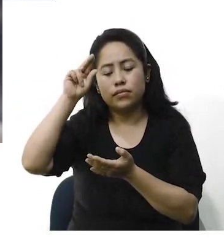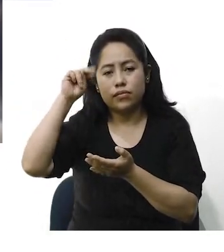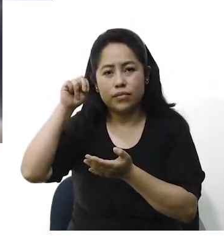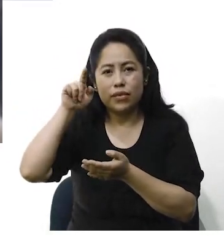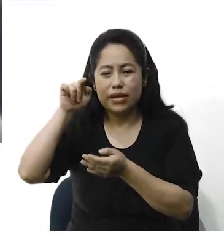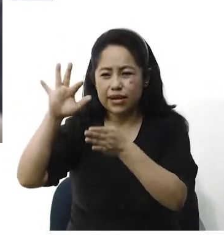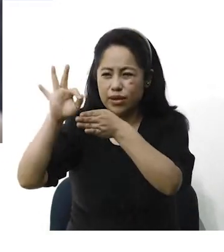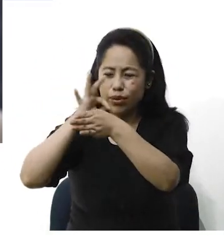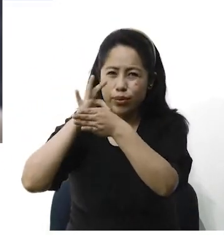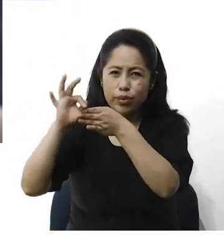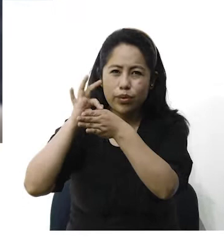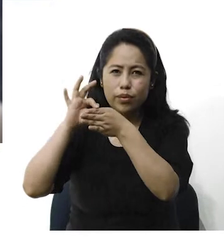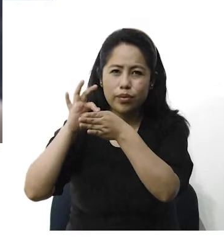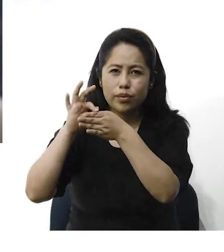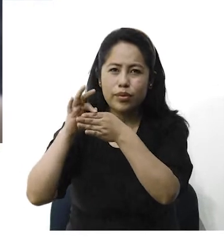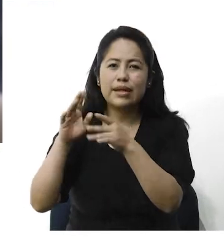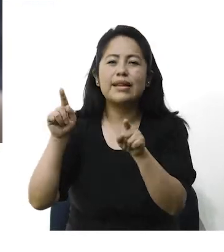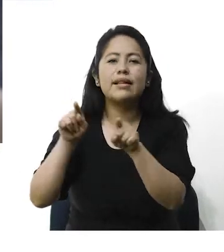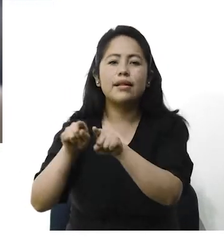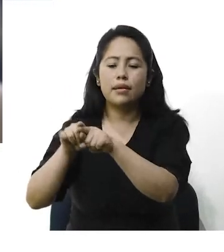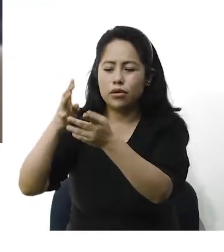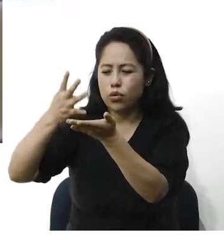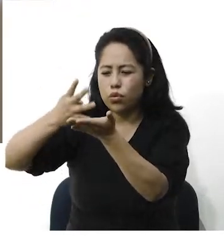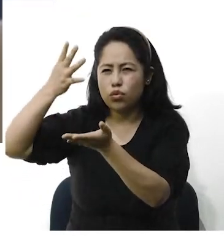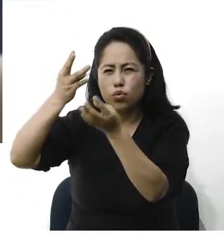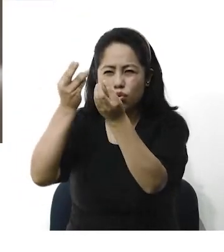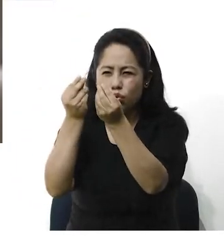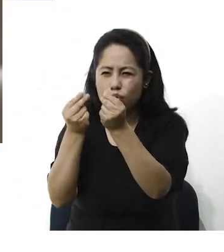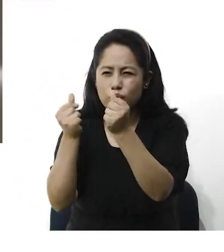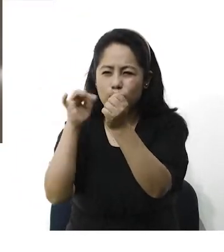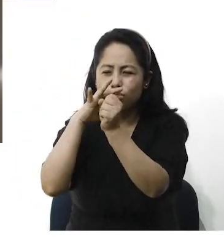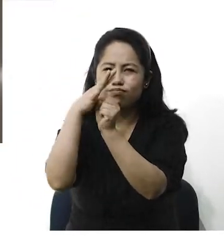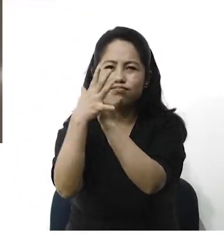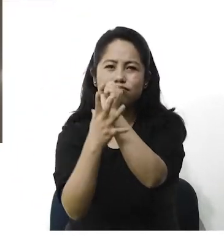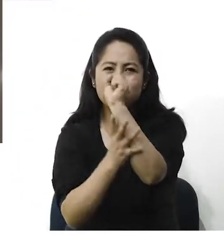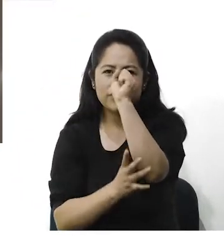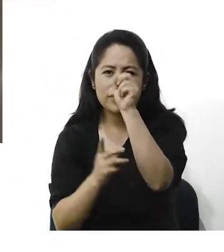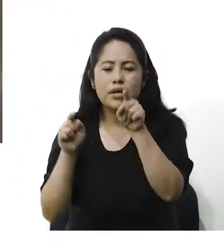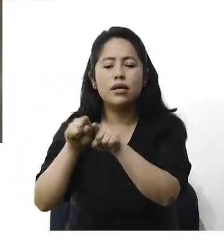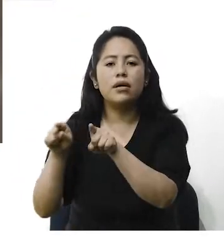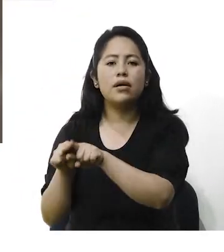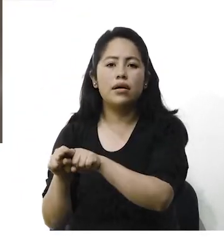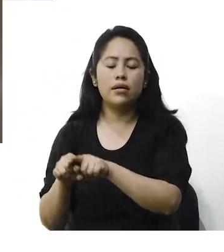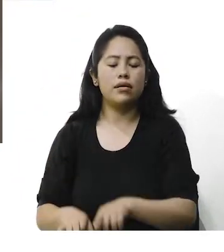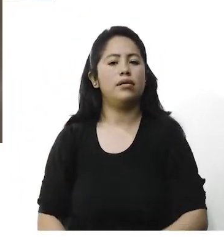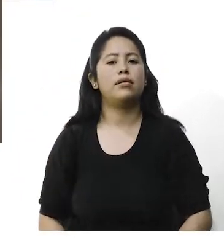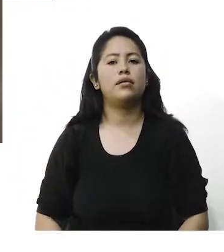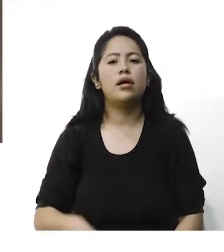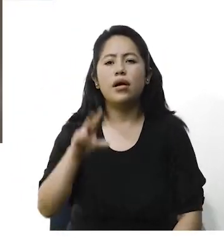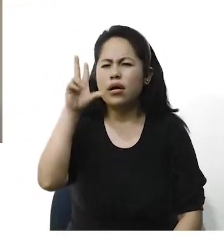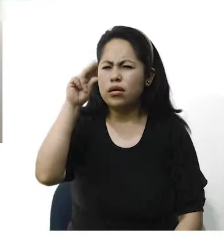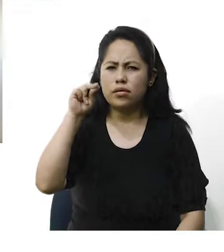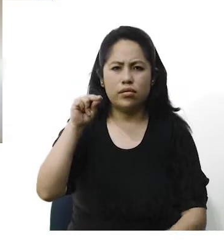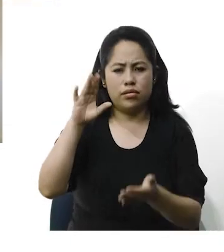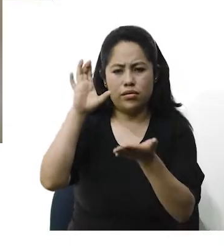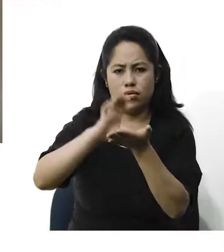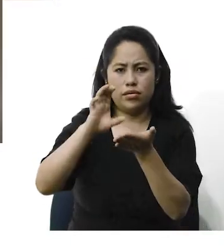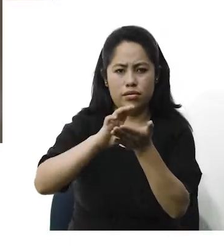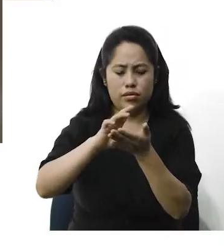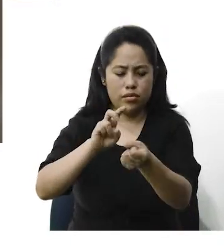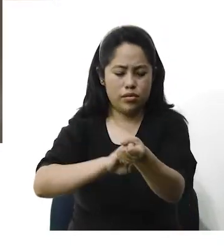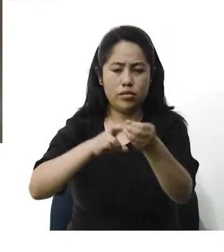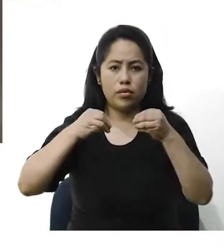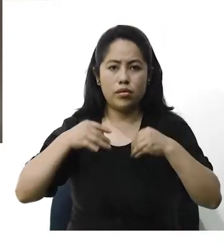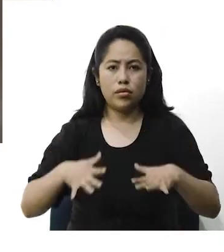de mielinizar los axones, pero en este caso no de las células del sistema nervioso central, sino de las células